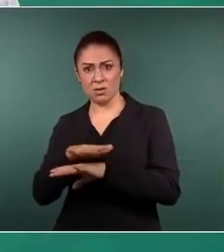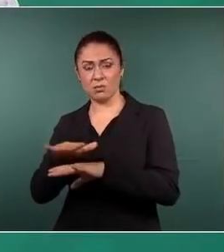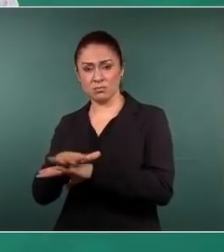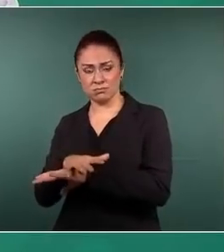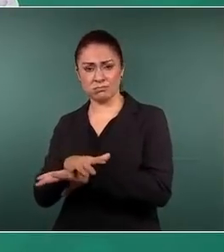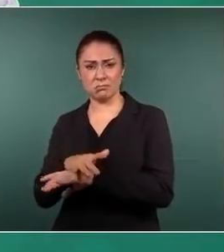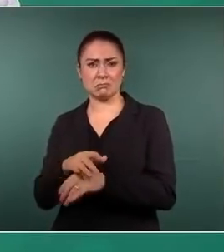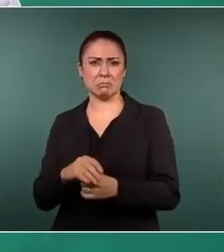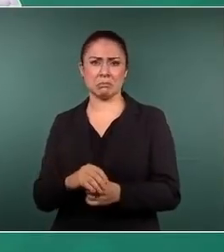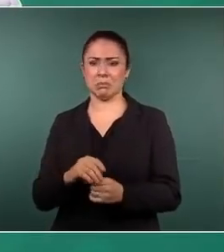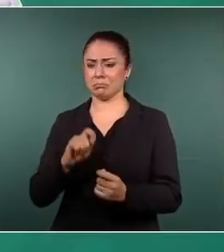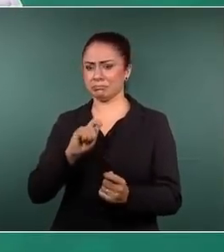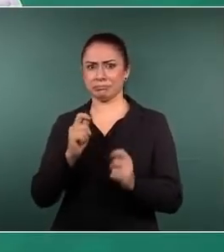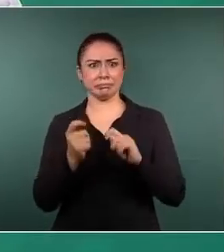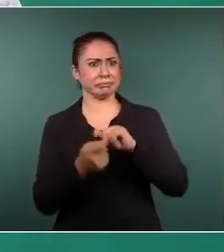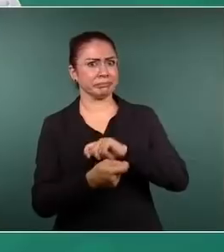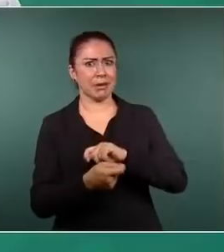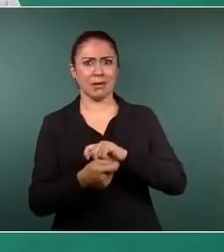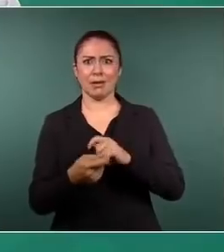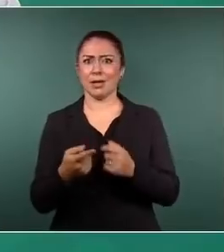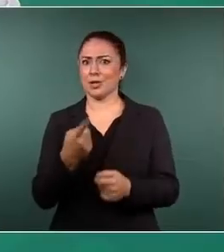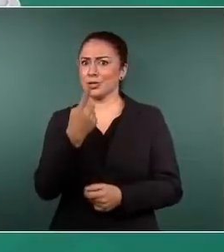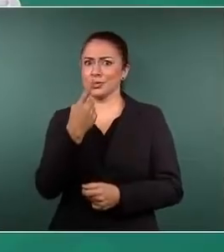180 grados